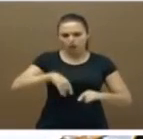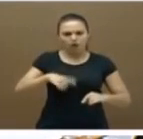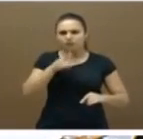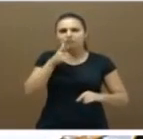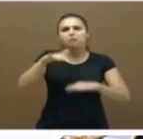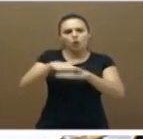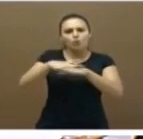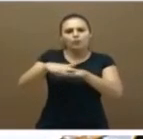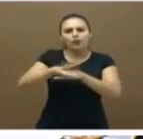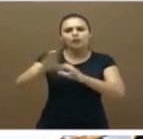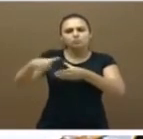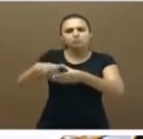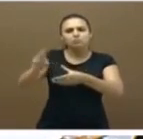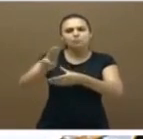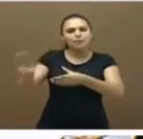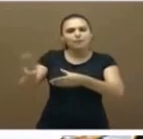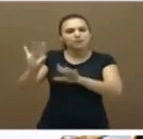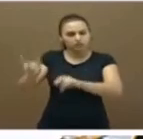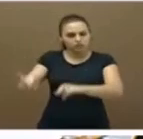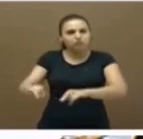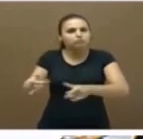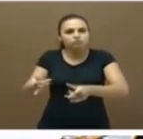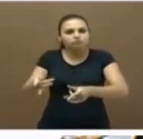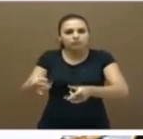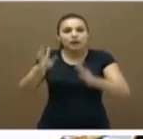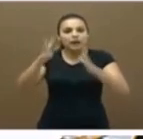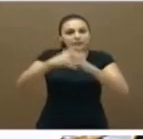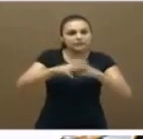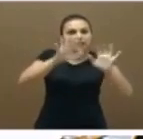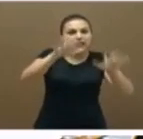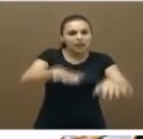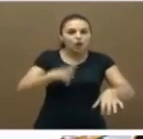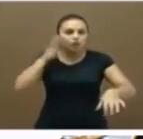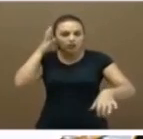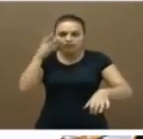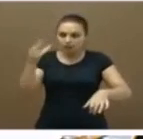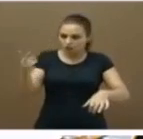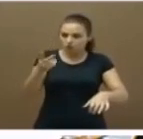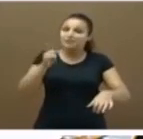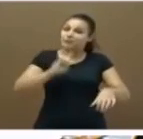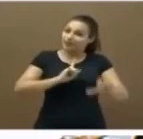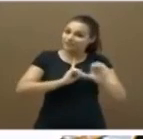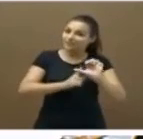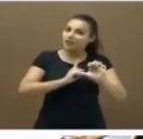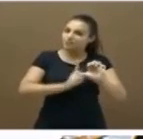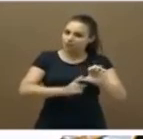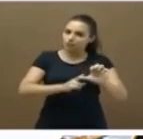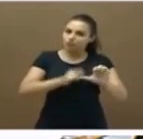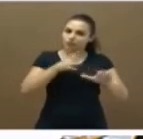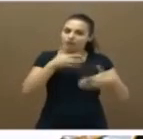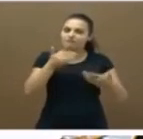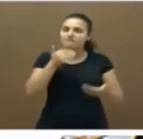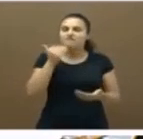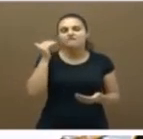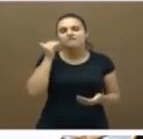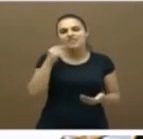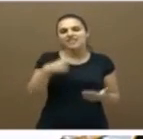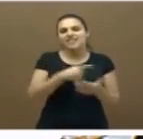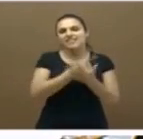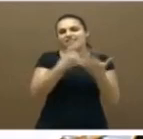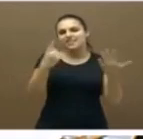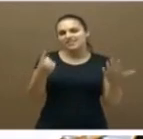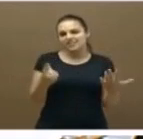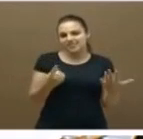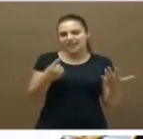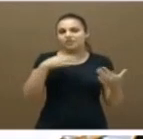gobierna el Partido Popular, ninguno, si es que es Castilla y León y Navarra y Extremadura quien el día 16 de octubre solicitó